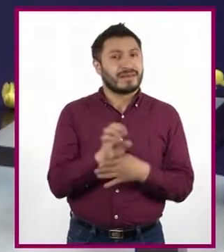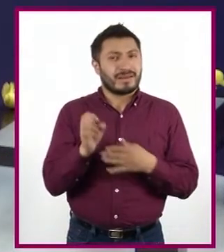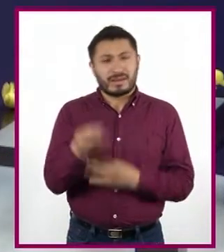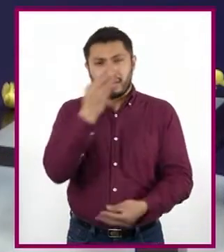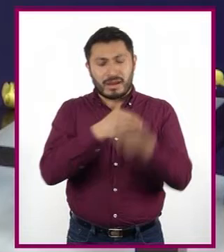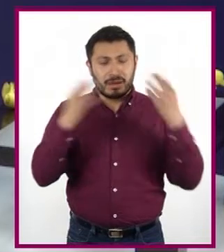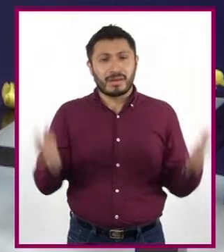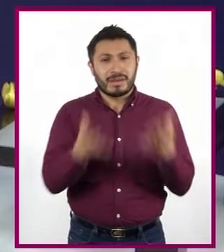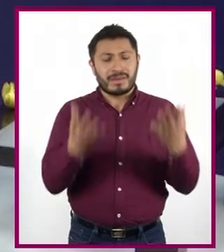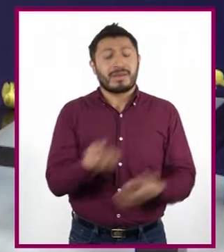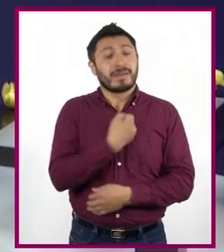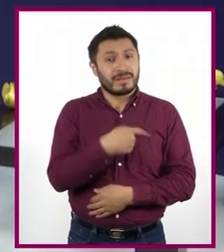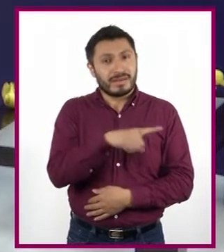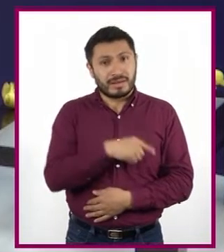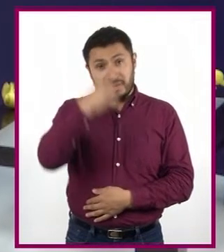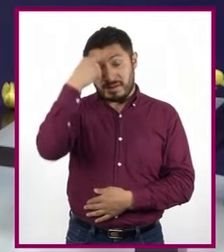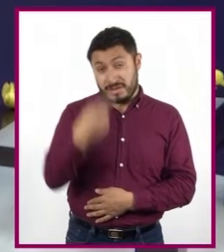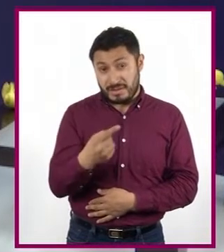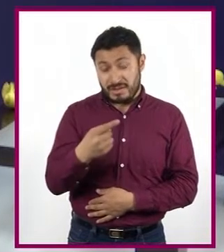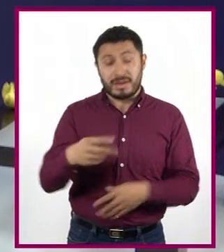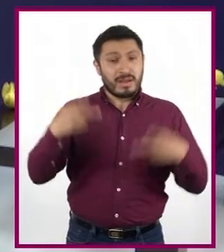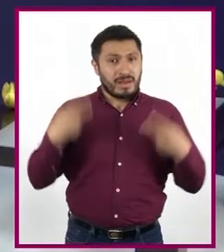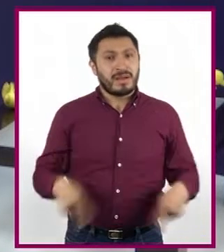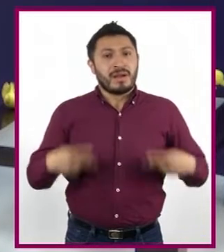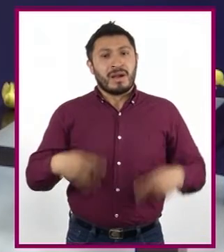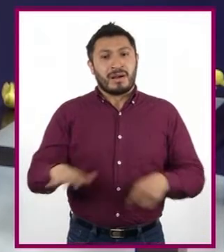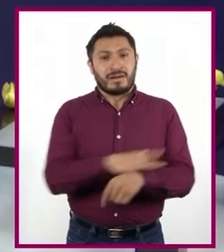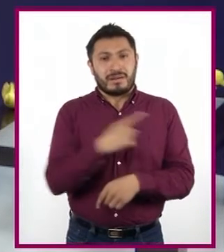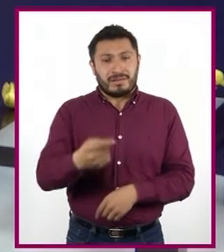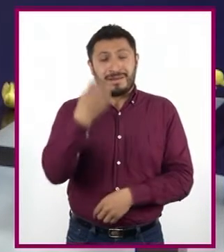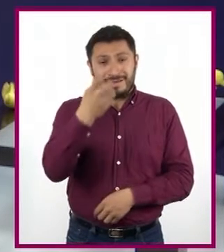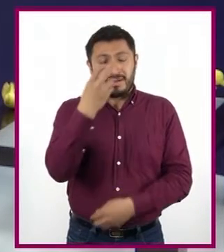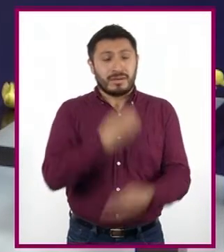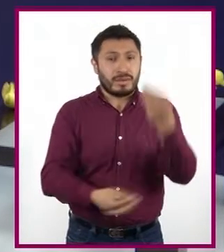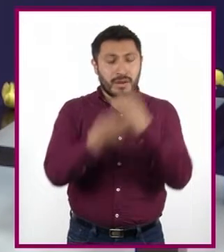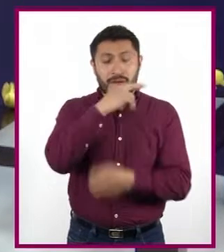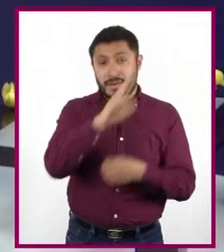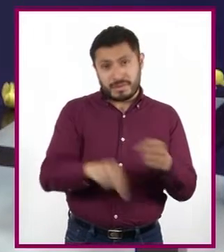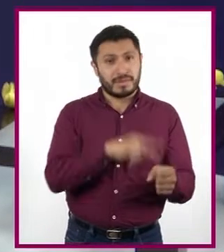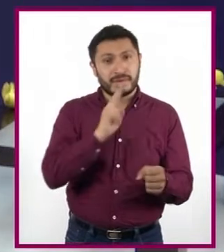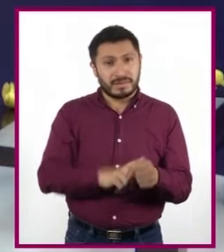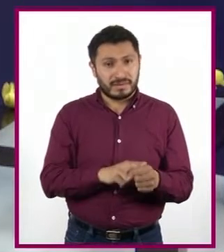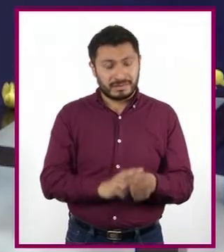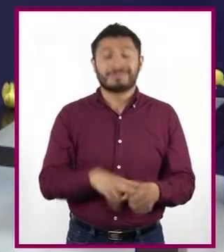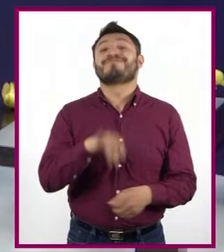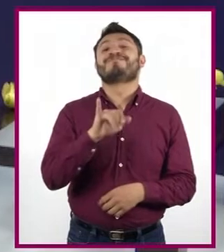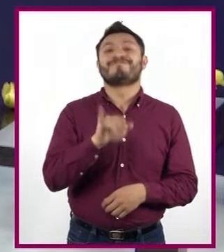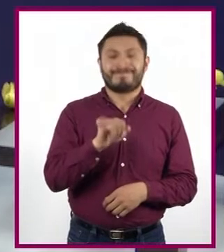alimentación sostenible es saludable para las personas porque es una alimentación natural.